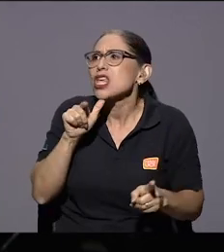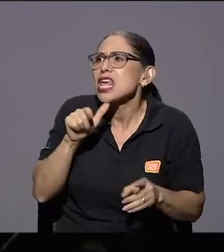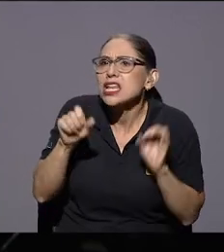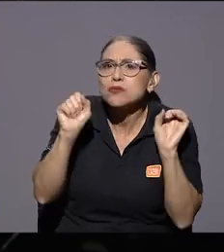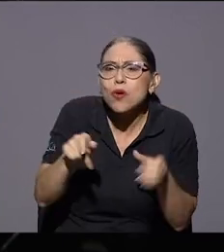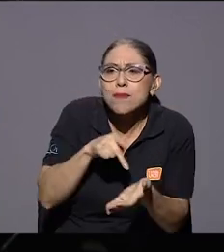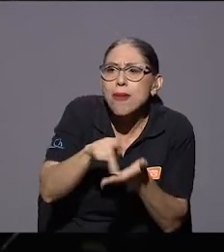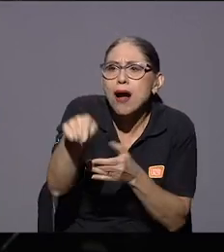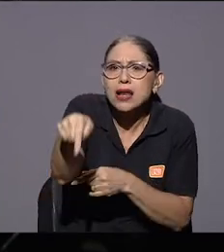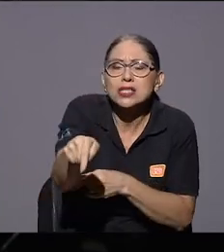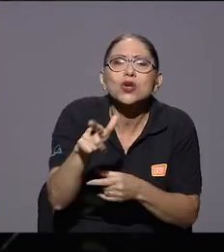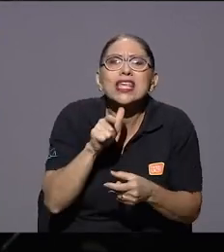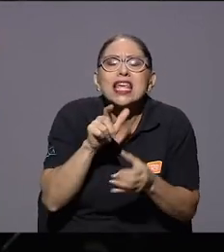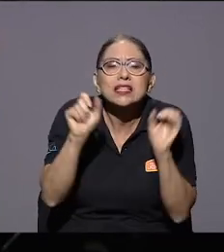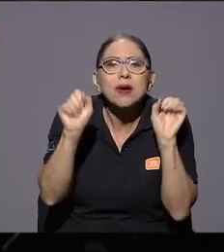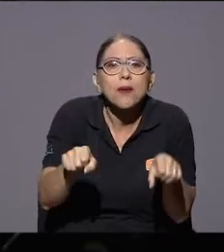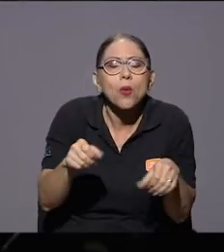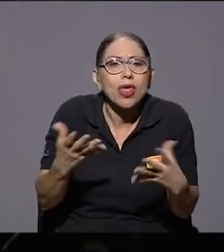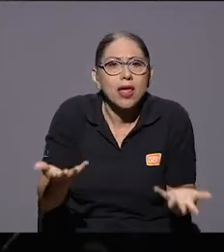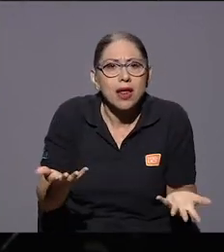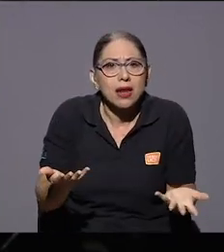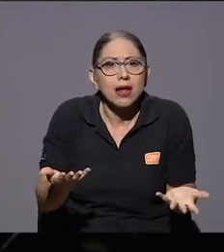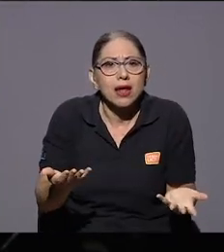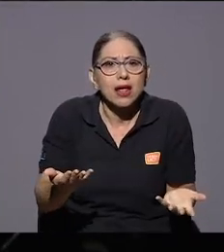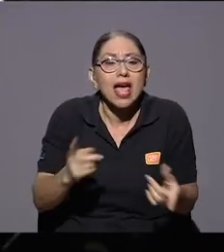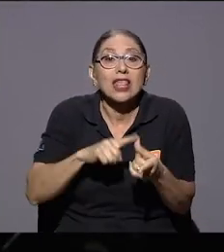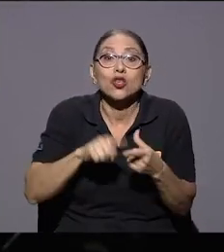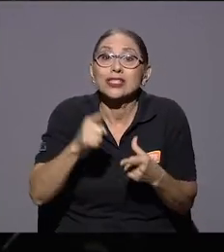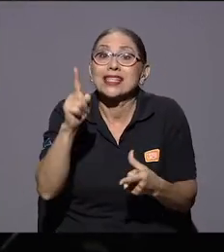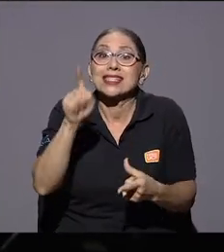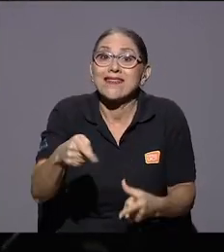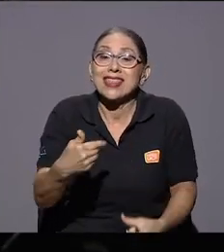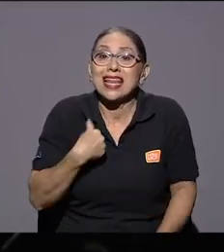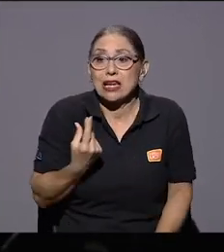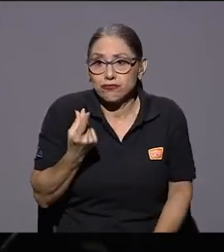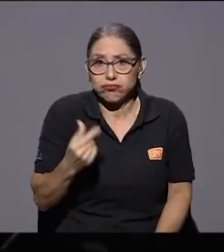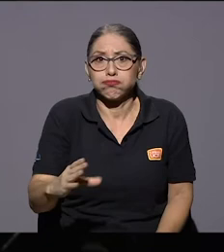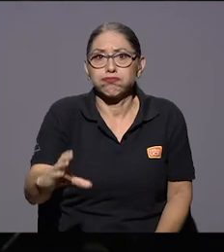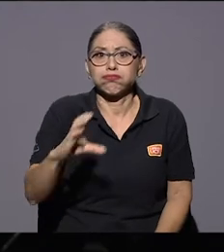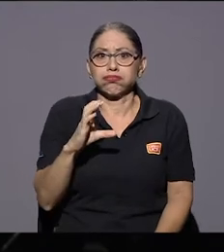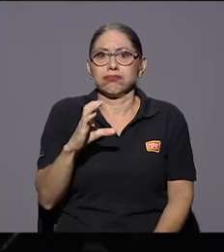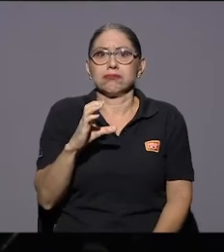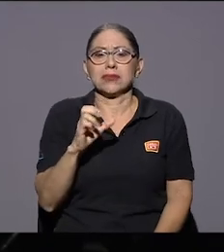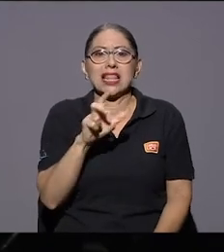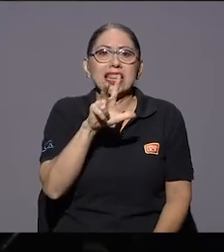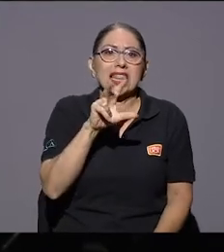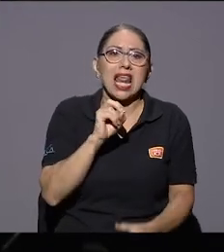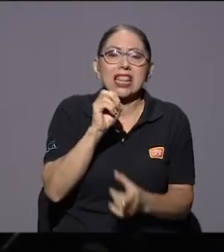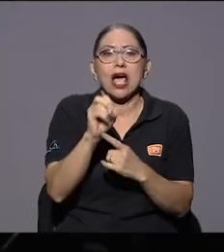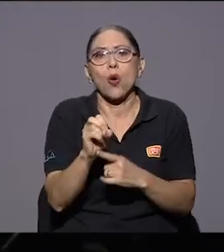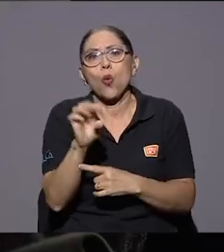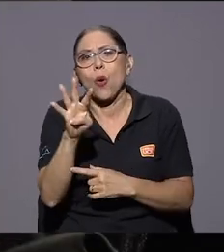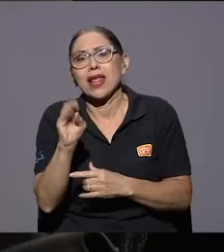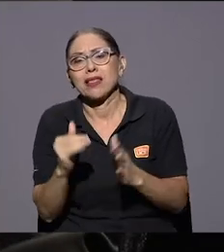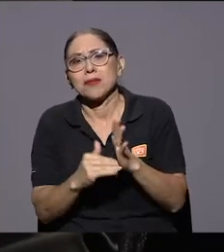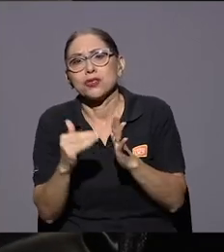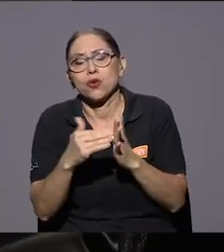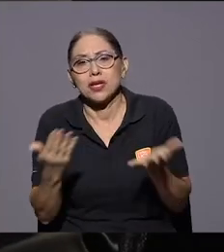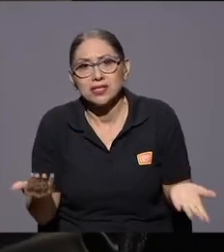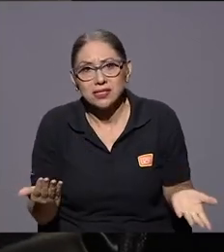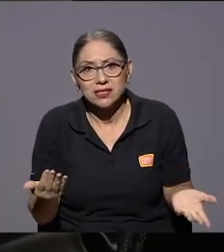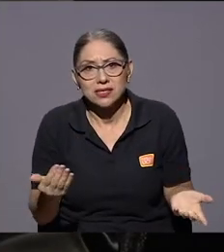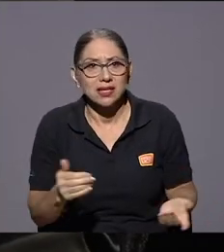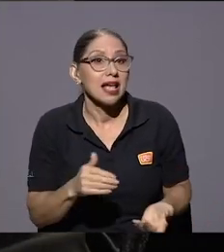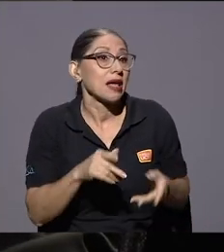van a poder aspirar a algún cargo? ¿Usted sabe la buchaca que hay que tener para arrancar solo para inscribirse? 30 o 40 millones. ¿Quién los